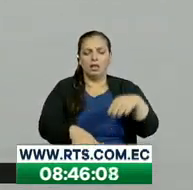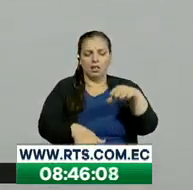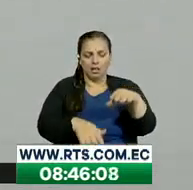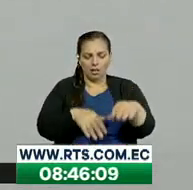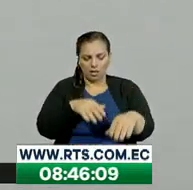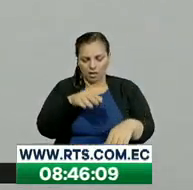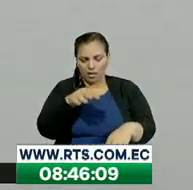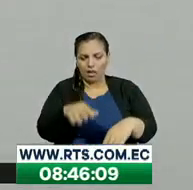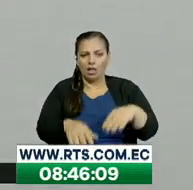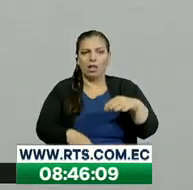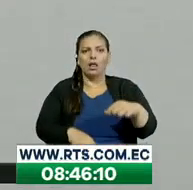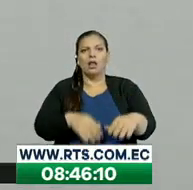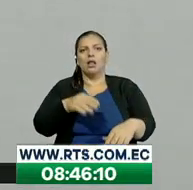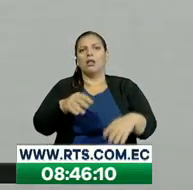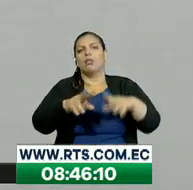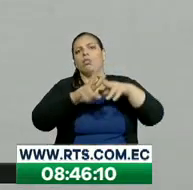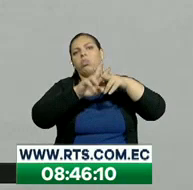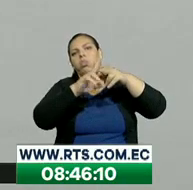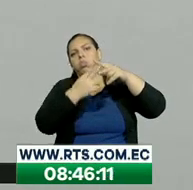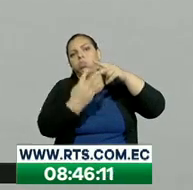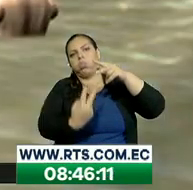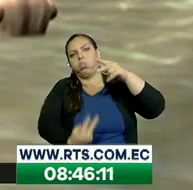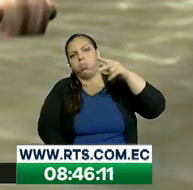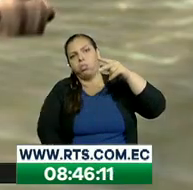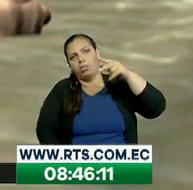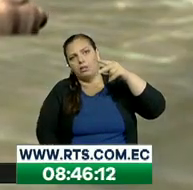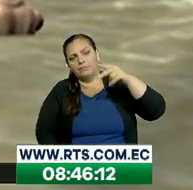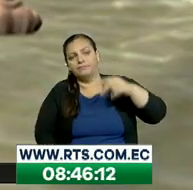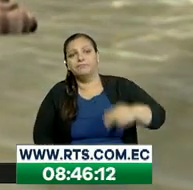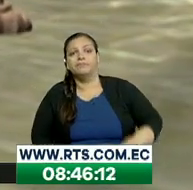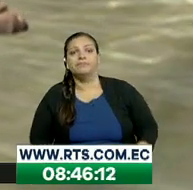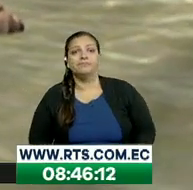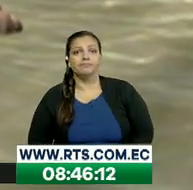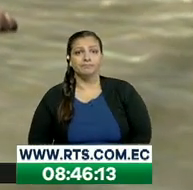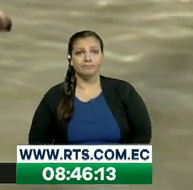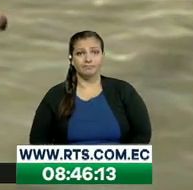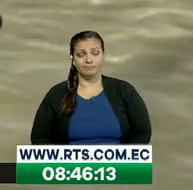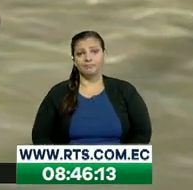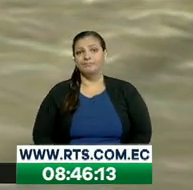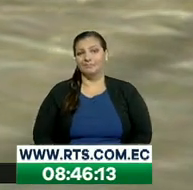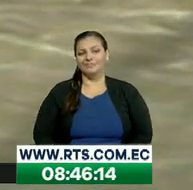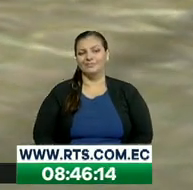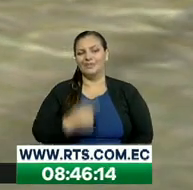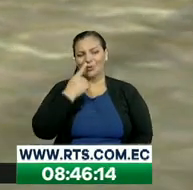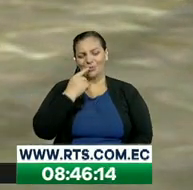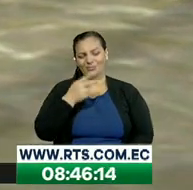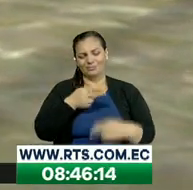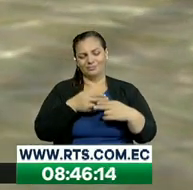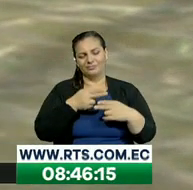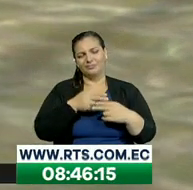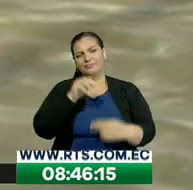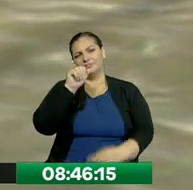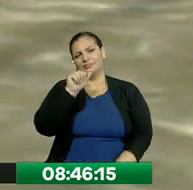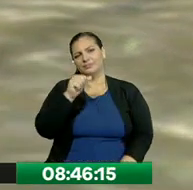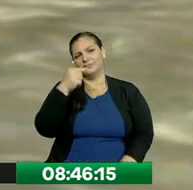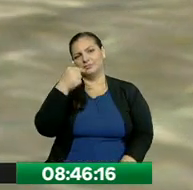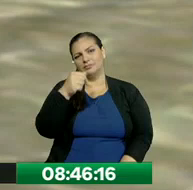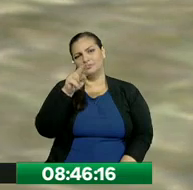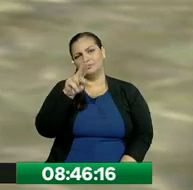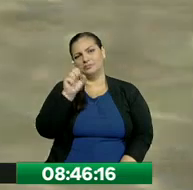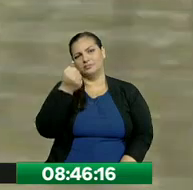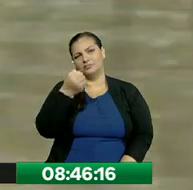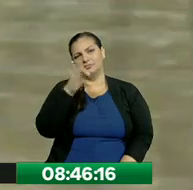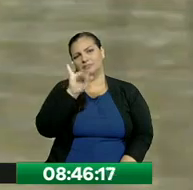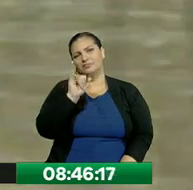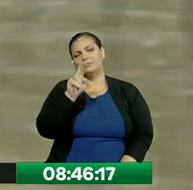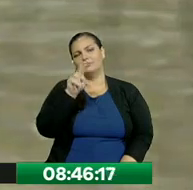Ayala disfrutaba de las aguas del estero Salado. De repente se percató que su hija y un sobrino se estaban ahogando, por lo